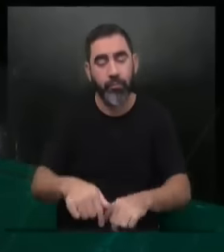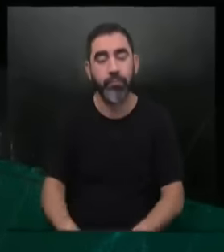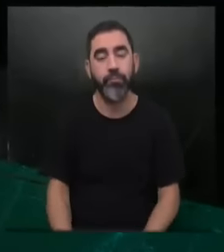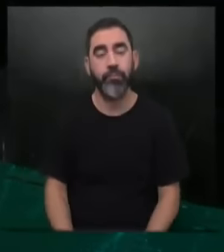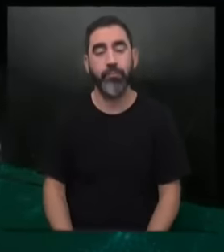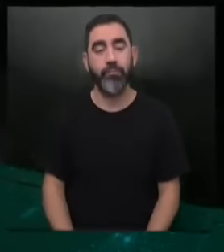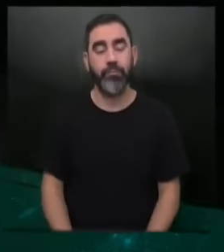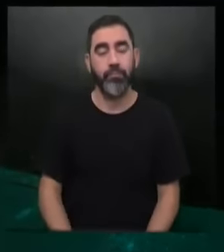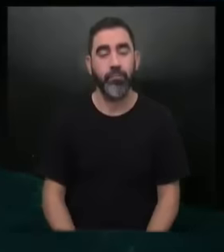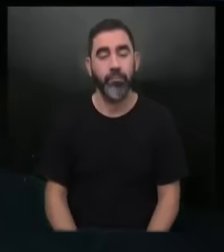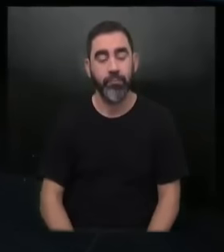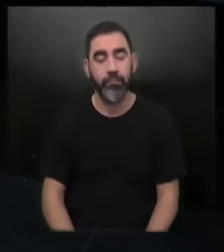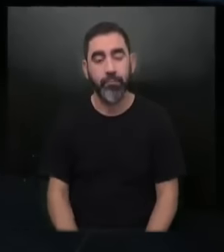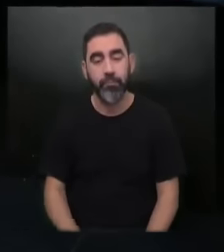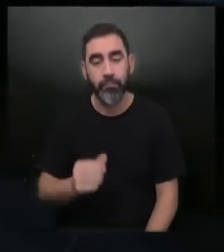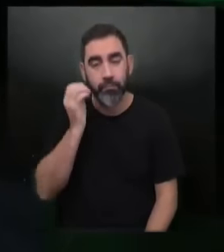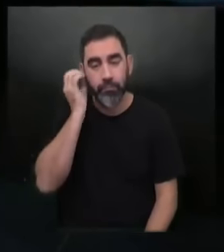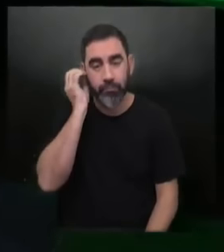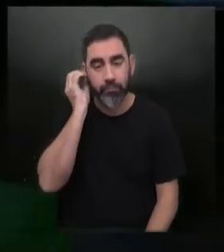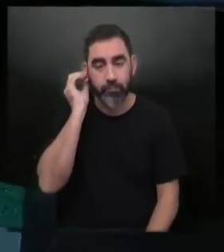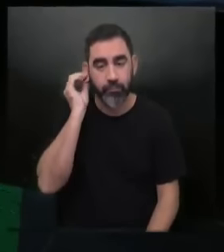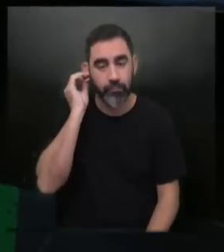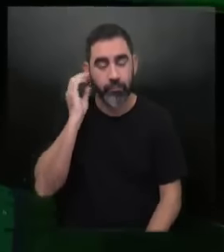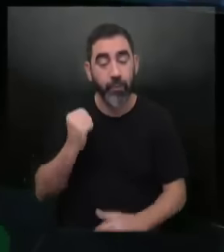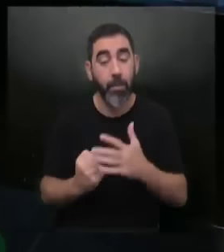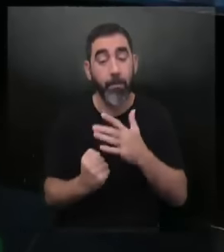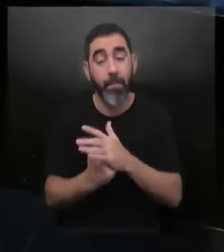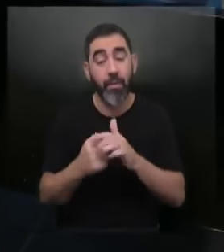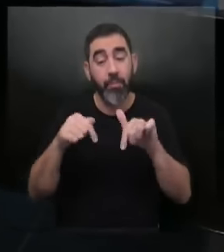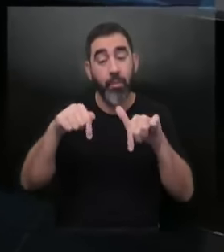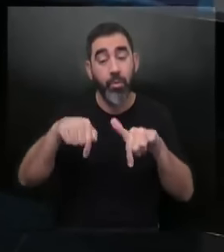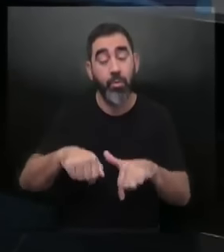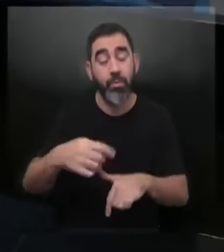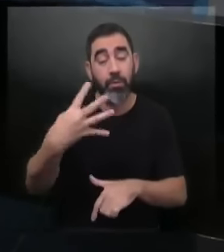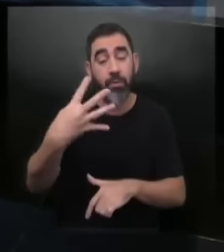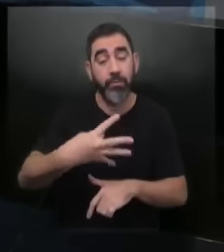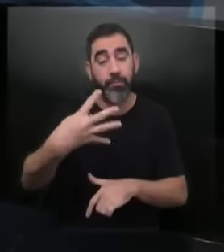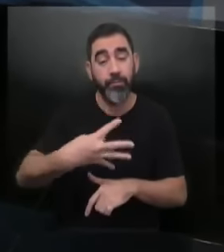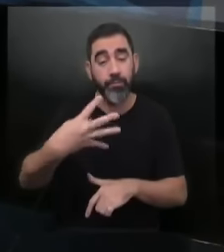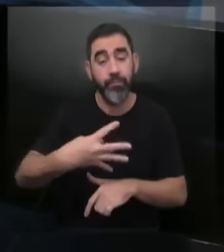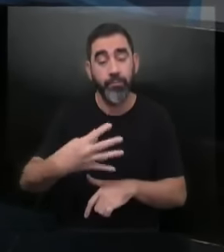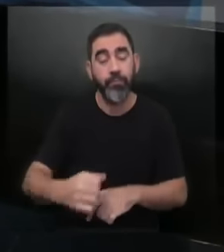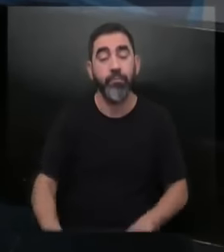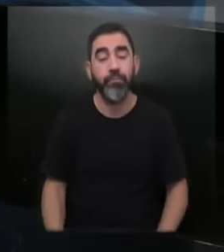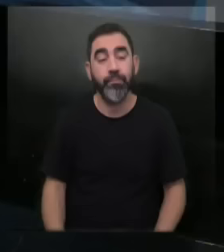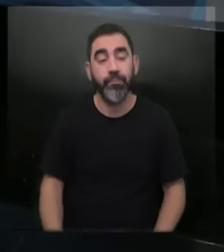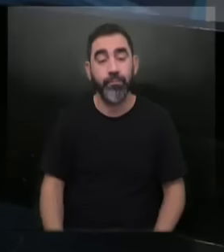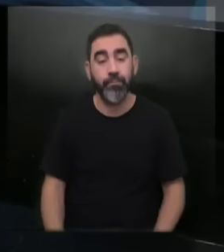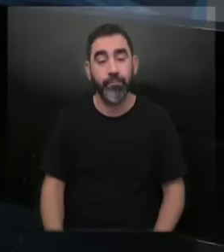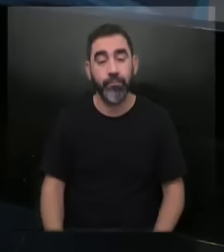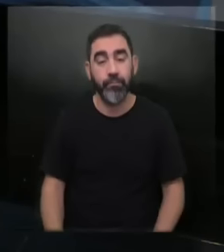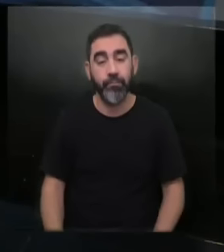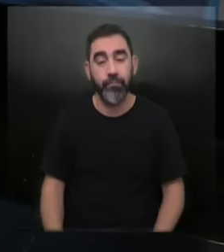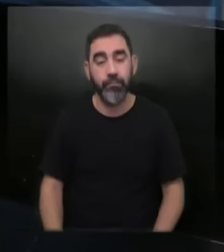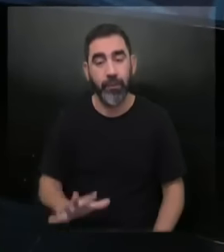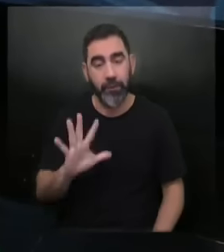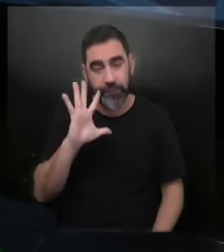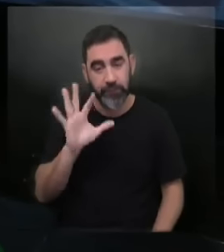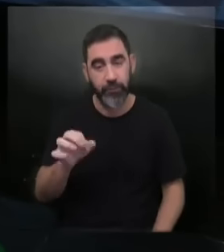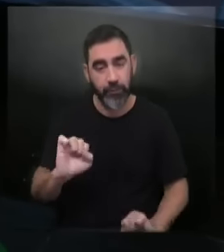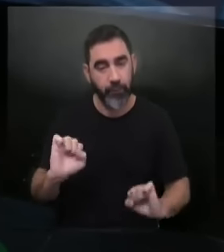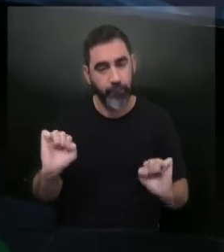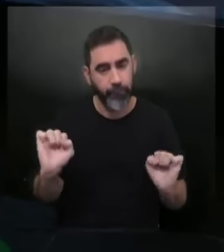desabrigo porque la máxima de esta jornada va a ser de 14 gr se siente eh la